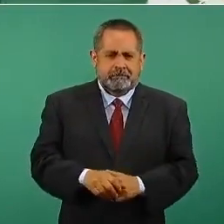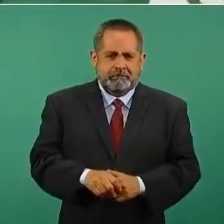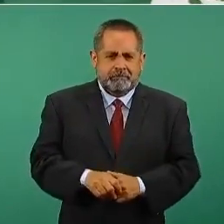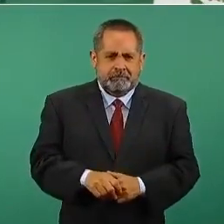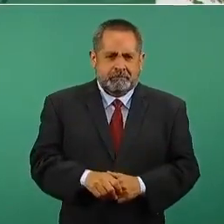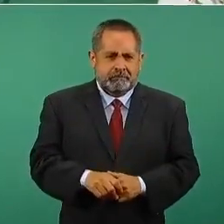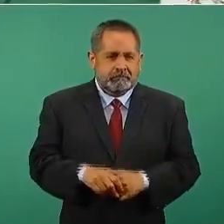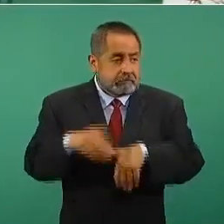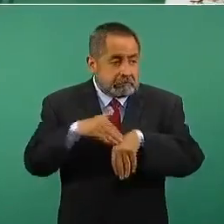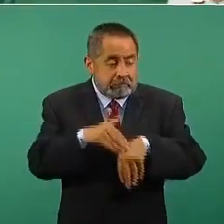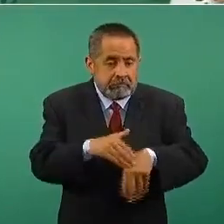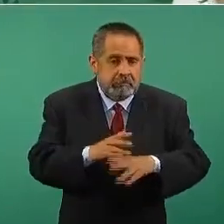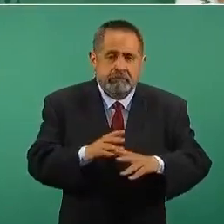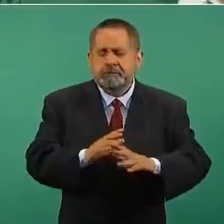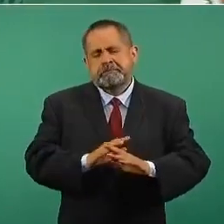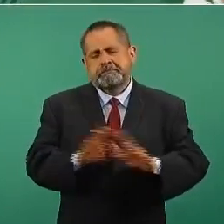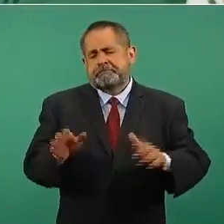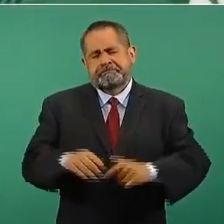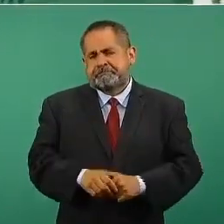acarreados,